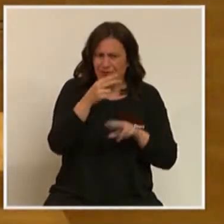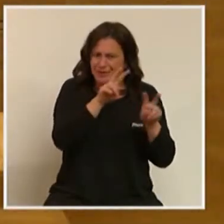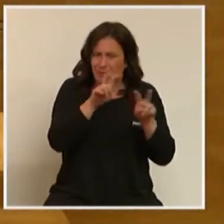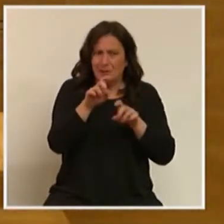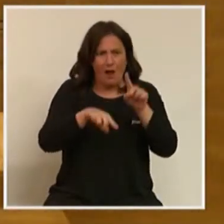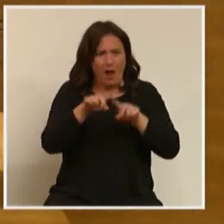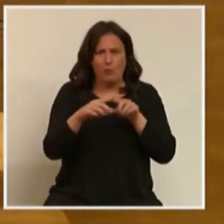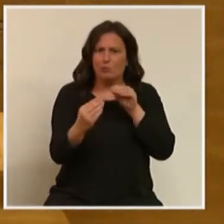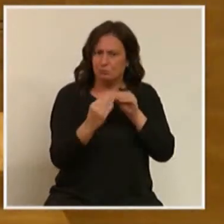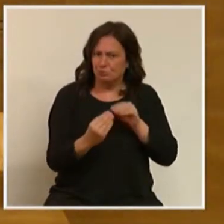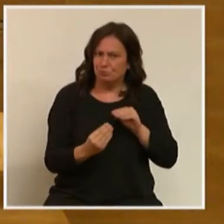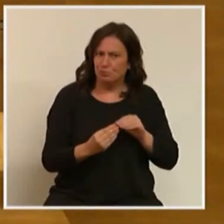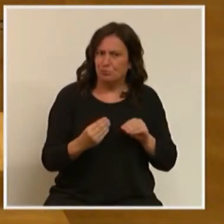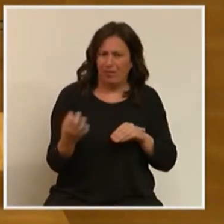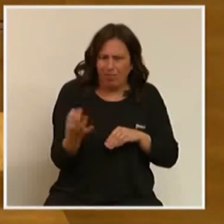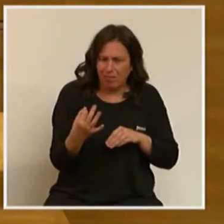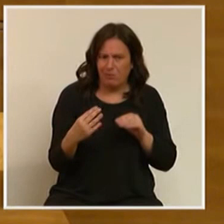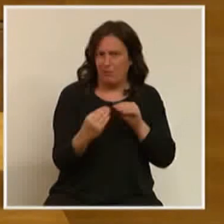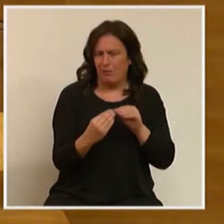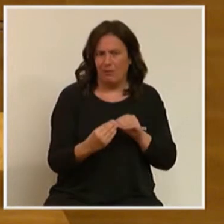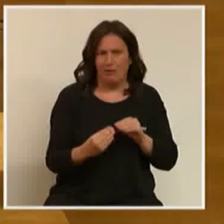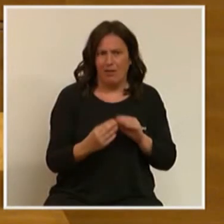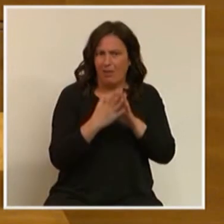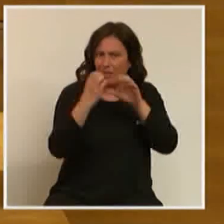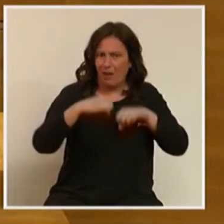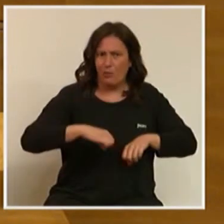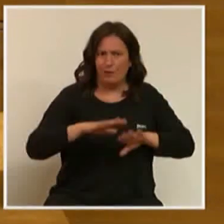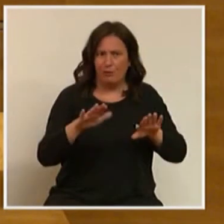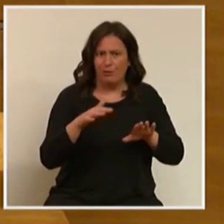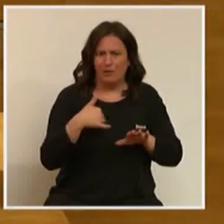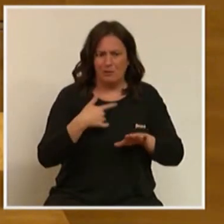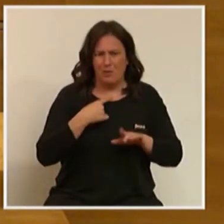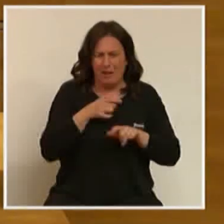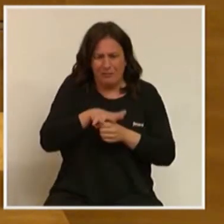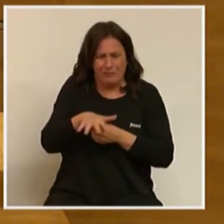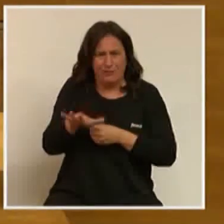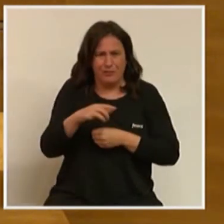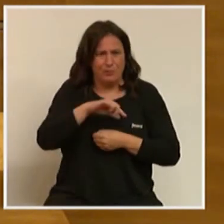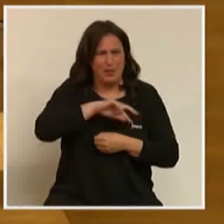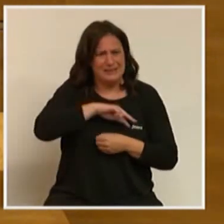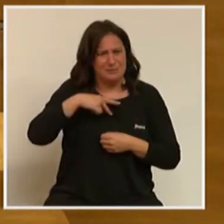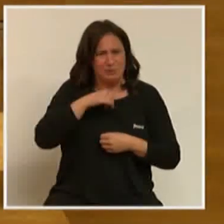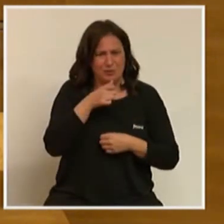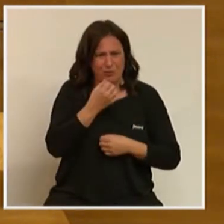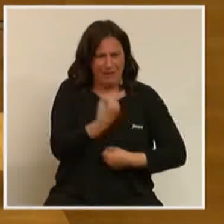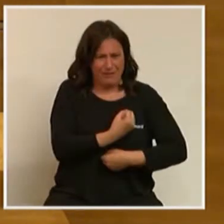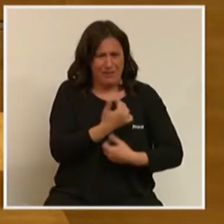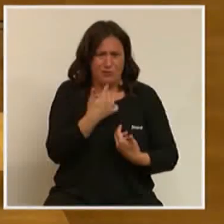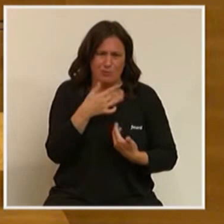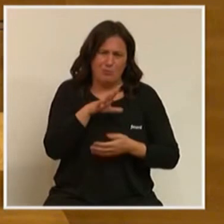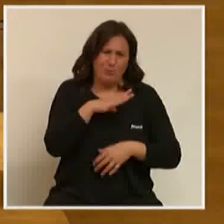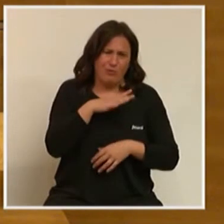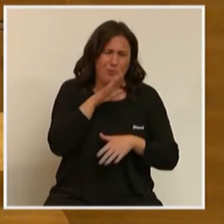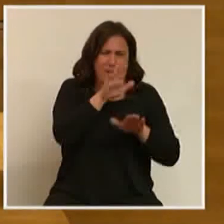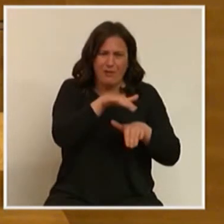de ponernos de acuerdo. Me felicita usted la Navidad. Imbullase usted del espíritu navideño. Hágalo por los ciudadanos de la comunidad valenciana. Vamos a avanzar.